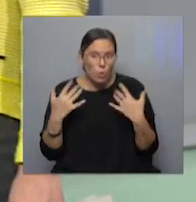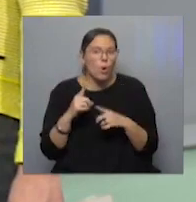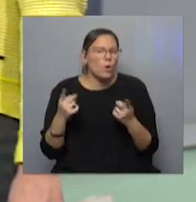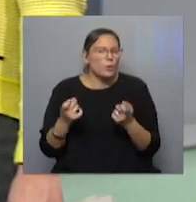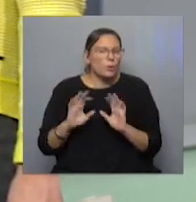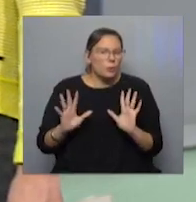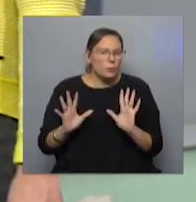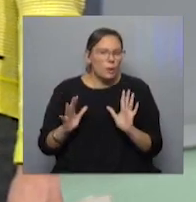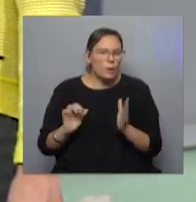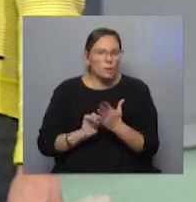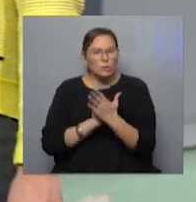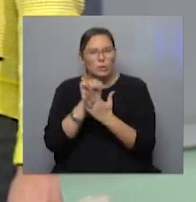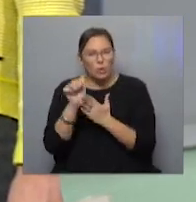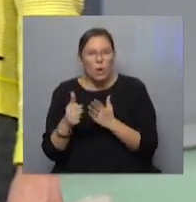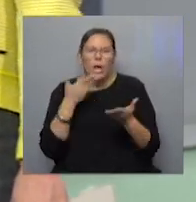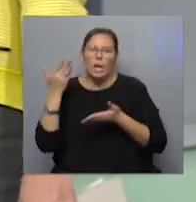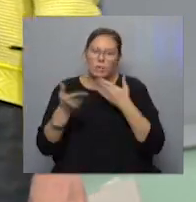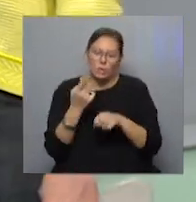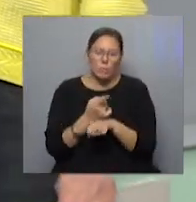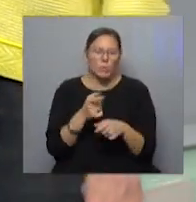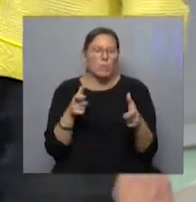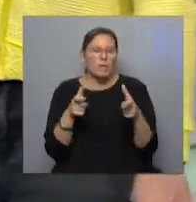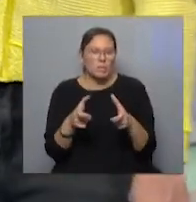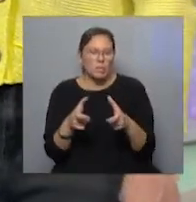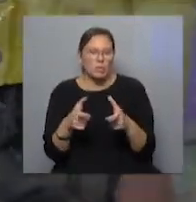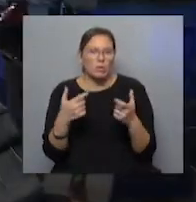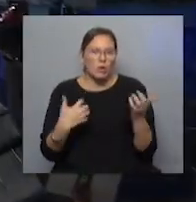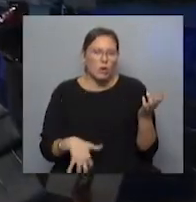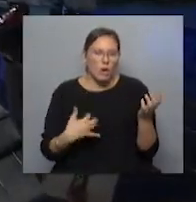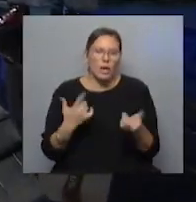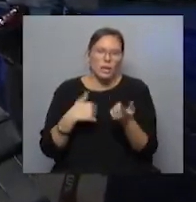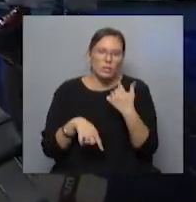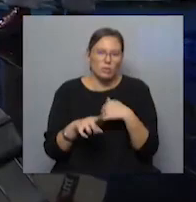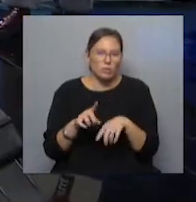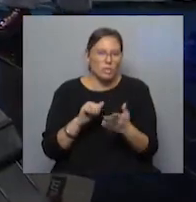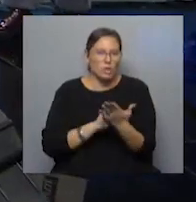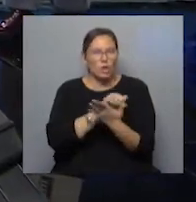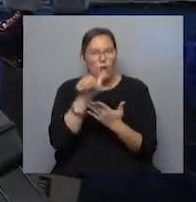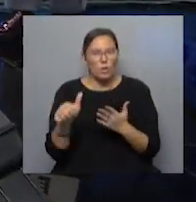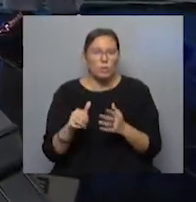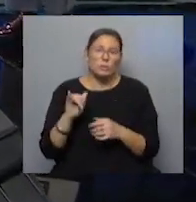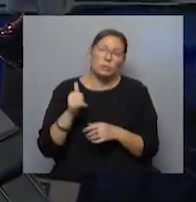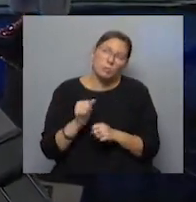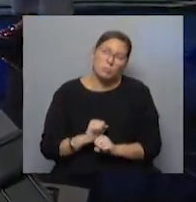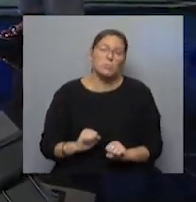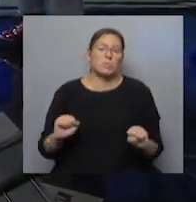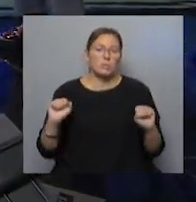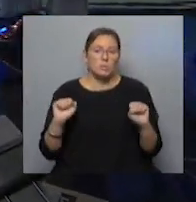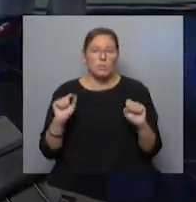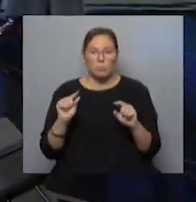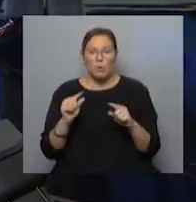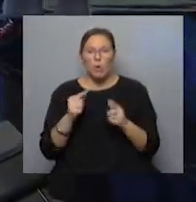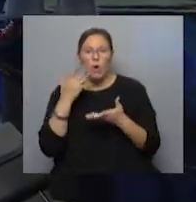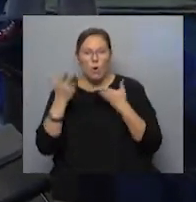hacer como todo un repaso? Toco canción del primer disco y eso quiere decir que voy a estar repasando todos mis discos. Sí, una parte, digamos, del